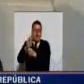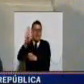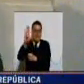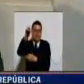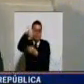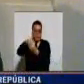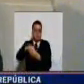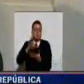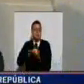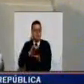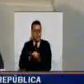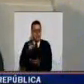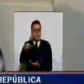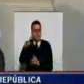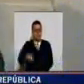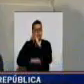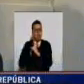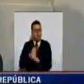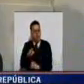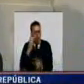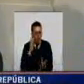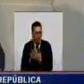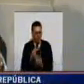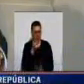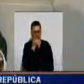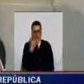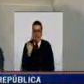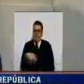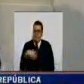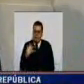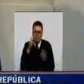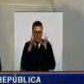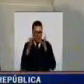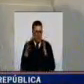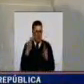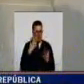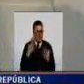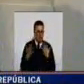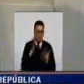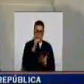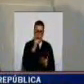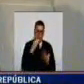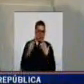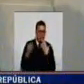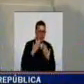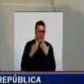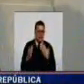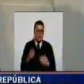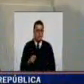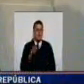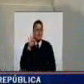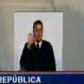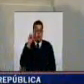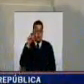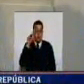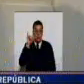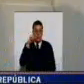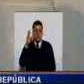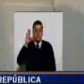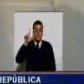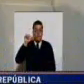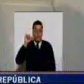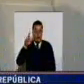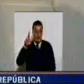Otro indicio. ¿Saben con quién trabajó en el gobierno? ¿Saben quién trabajó con Tony Blair en su gobierno? Como en